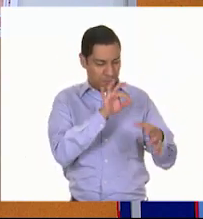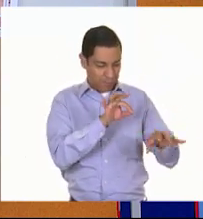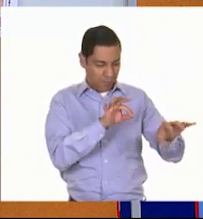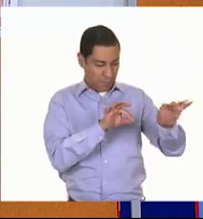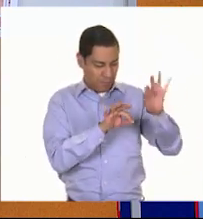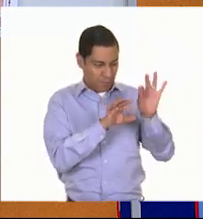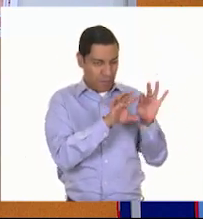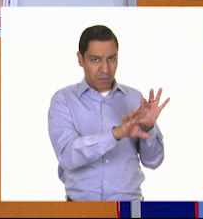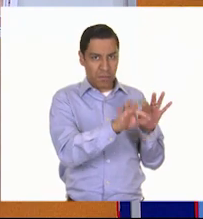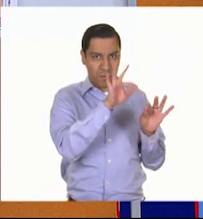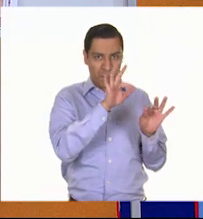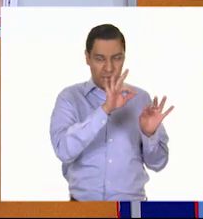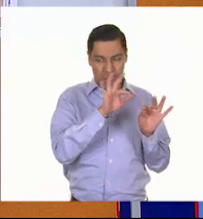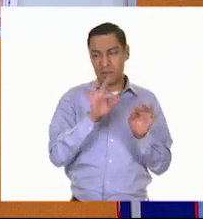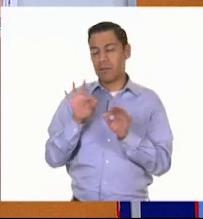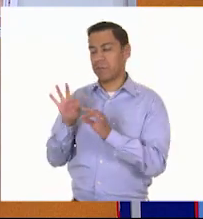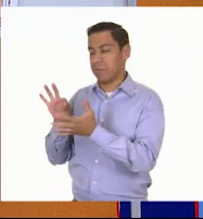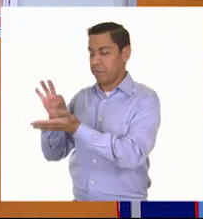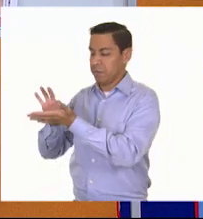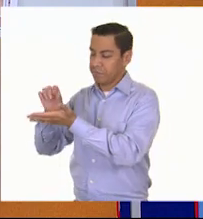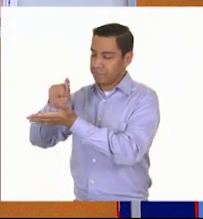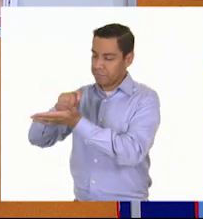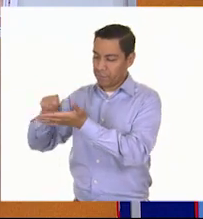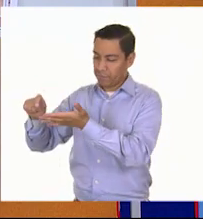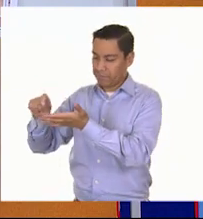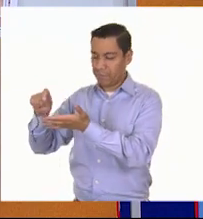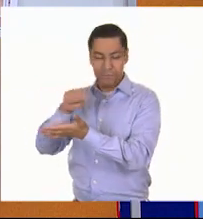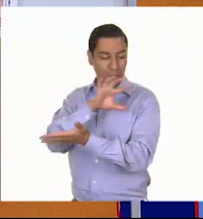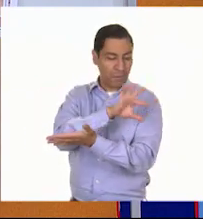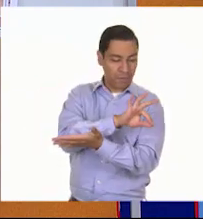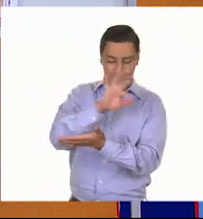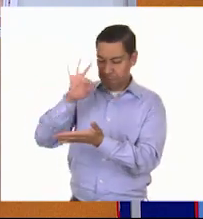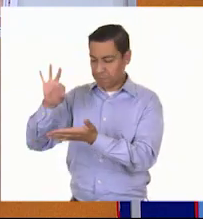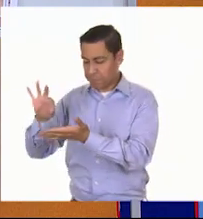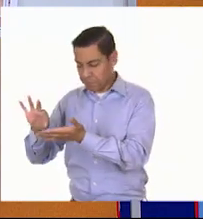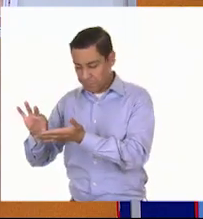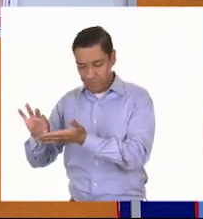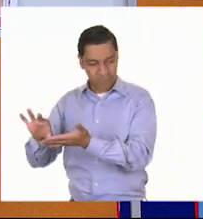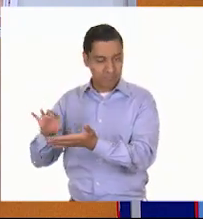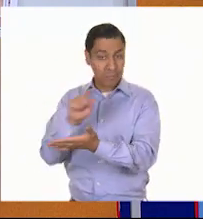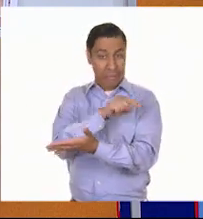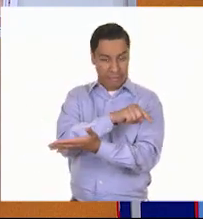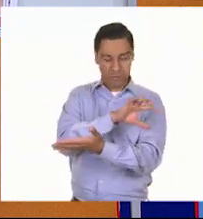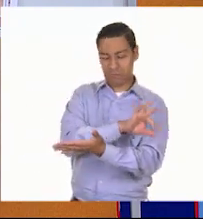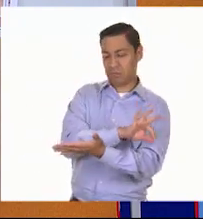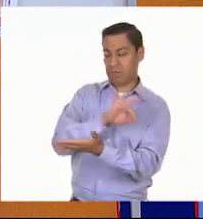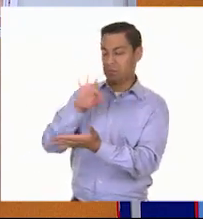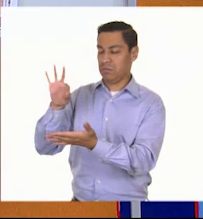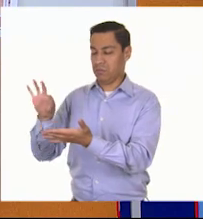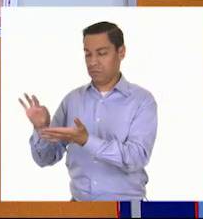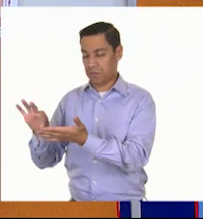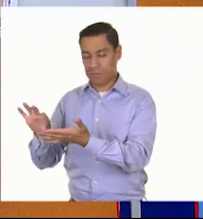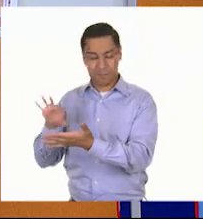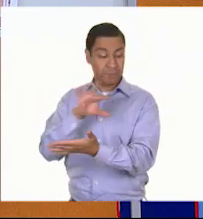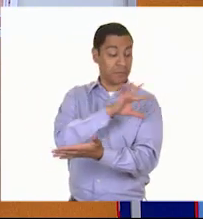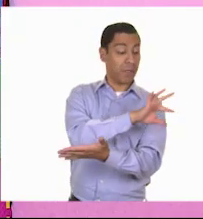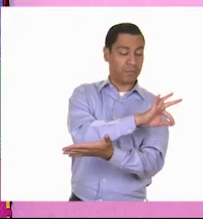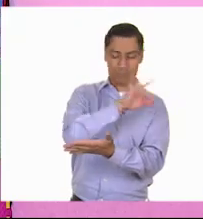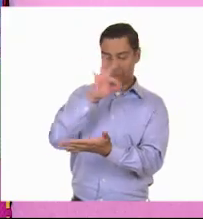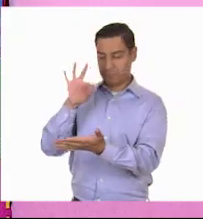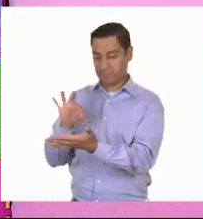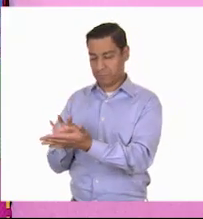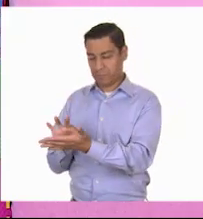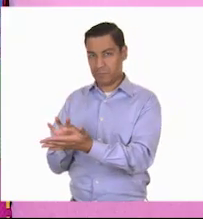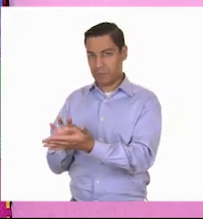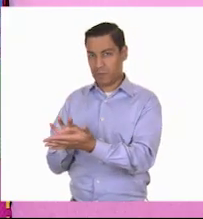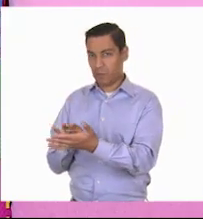niños y niñas en casa, que seleccionen con el color que ellos más les guste e identifiquen esas ideas principales. Ajá. ¿Sí te acuerdas cómo lo realizamos, verdad?